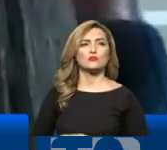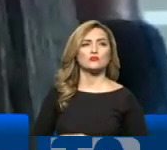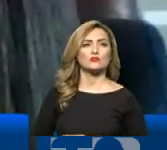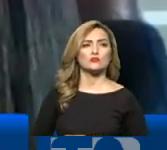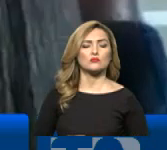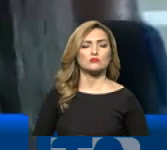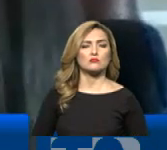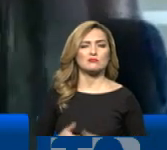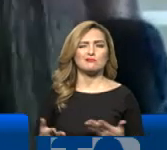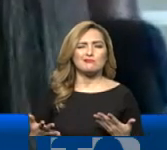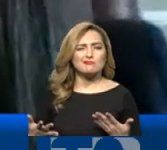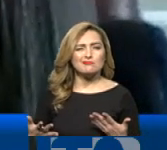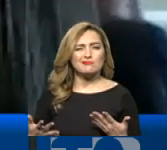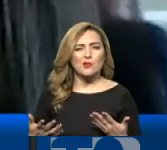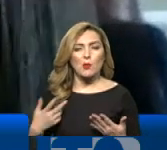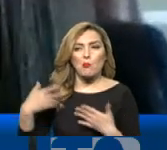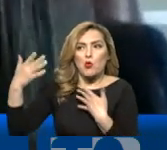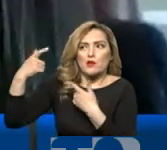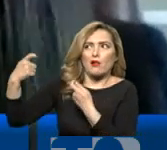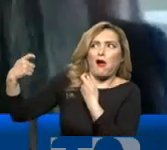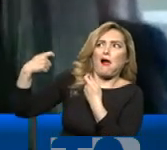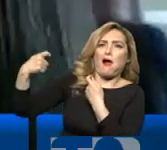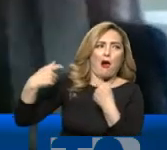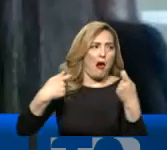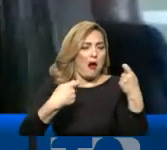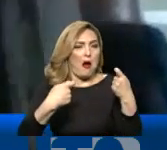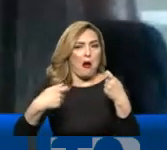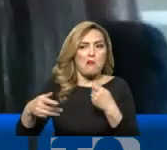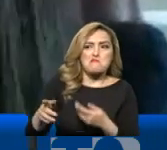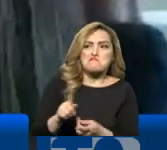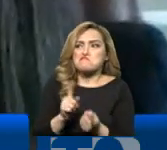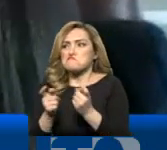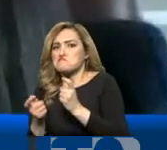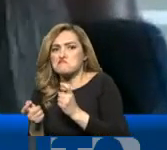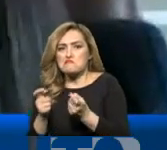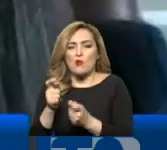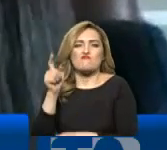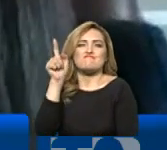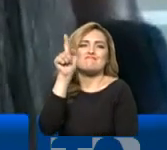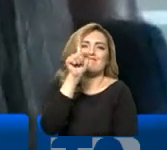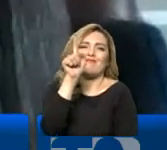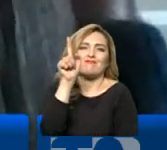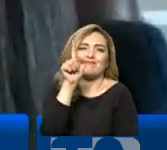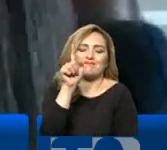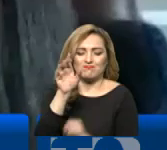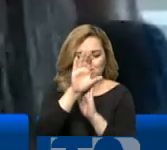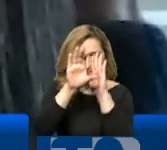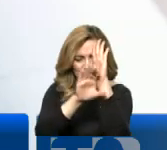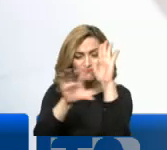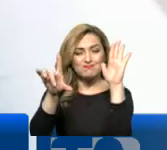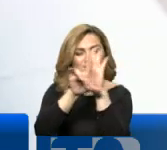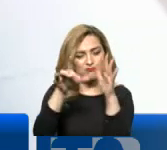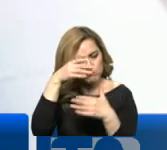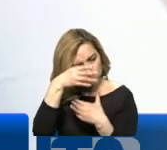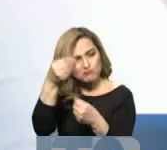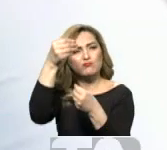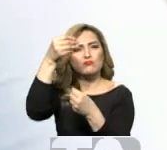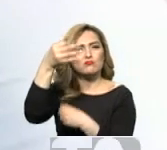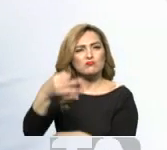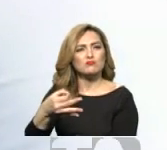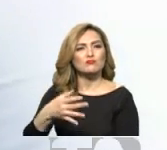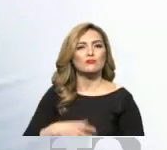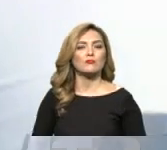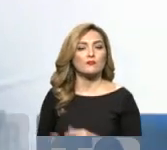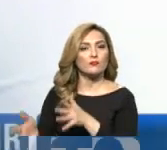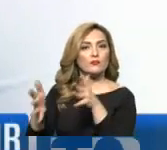estamos sujetos a ningún vaivén político. Aquí estamos sujetos a lo que nos manda la Constitución y la ley. En tanto que cerca